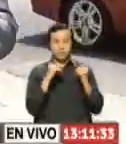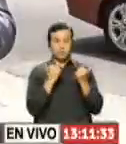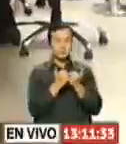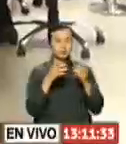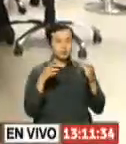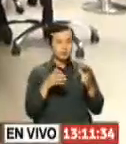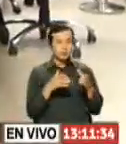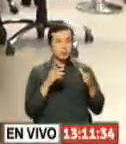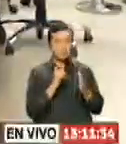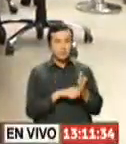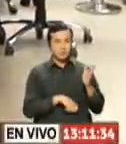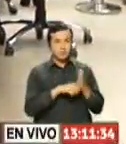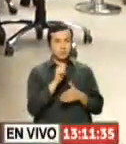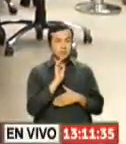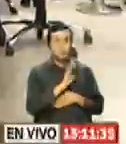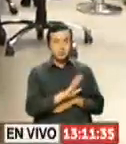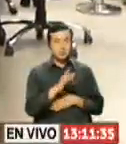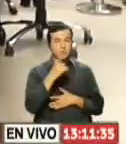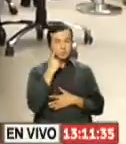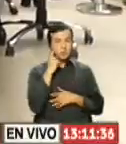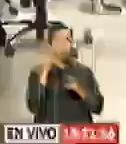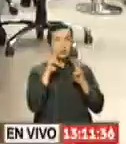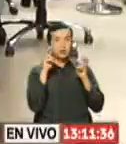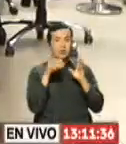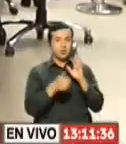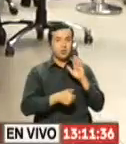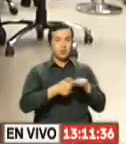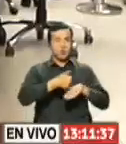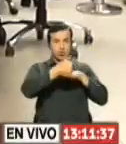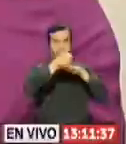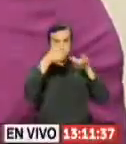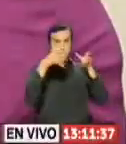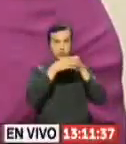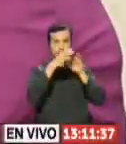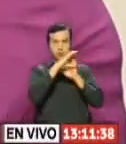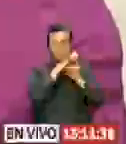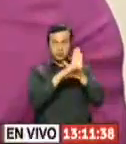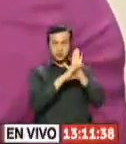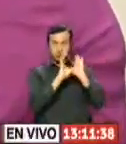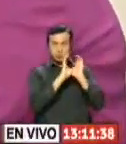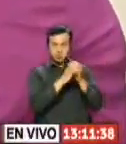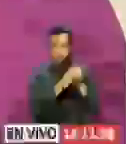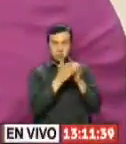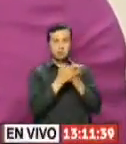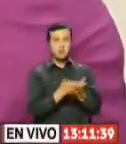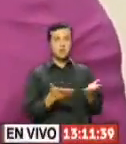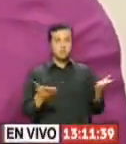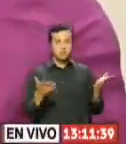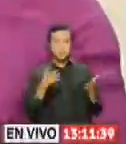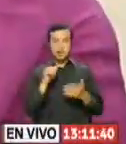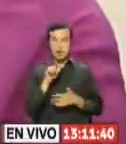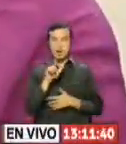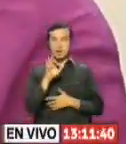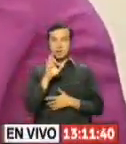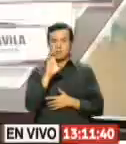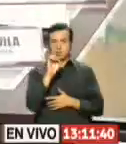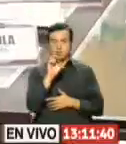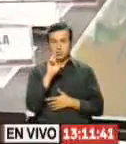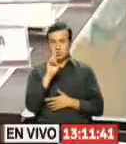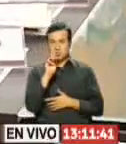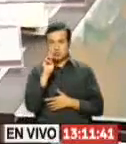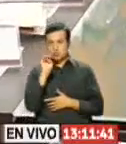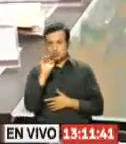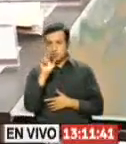cambio, la calificadora que resolverá el tema de la Corte Constitucional. La misma quedó conformada por Alberto Ray